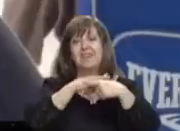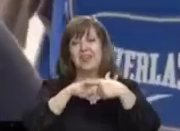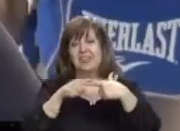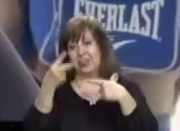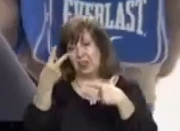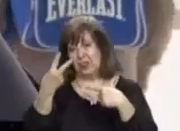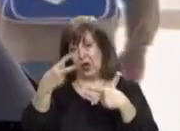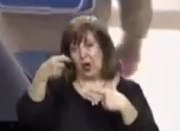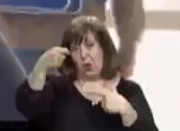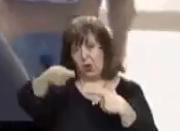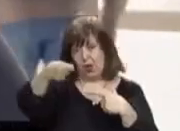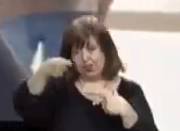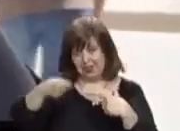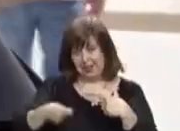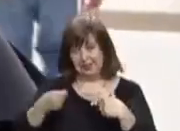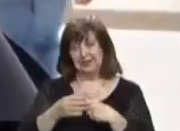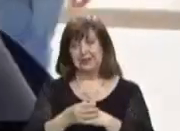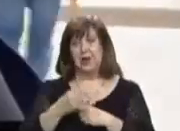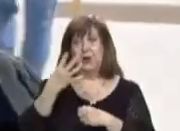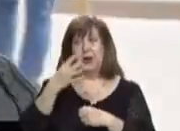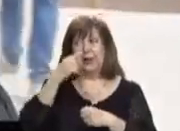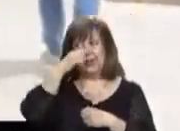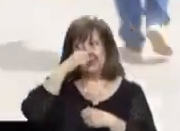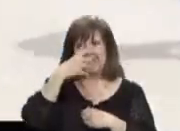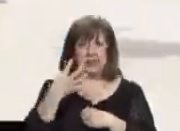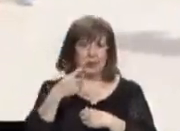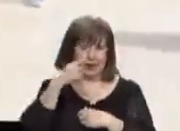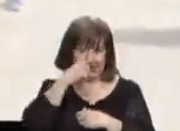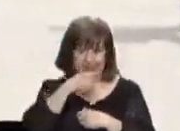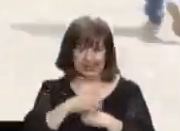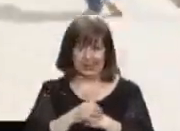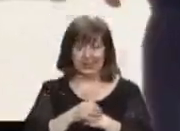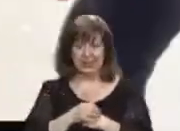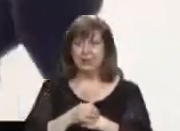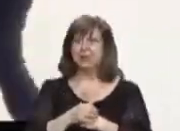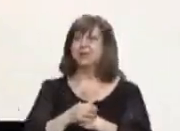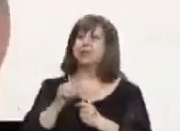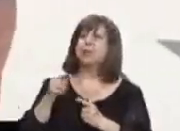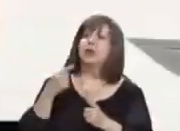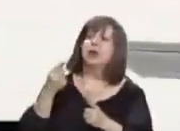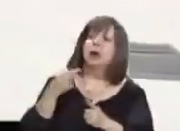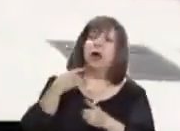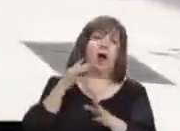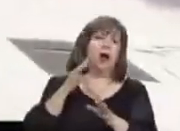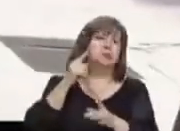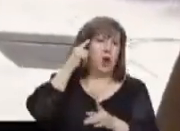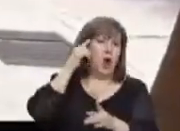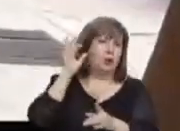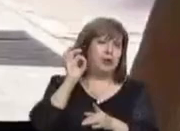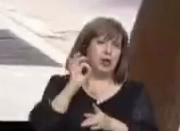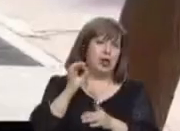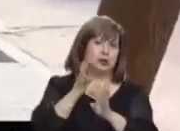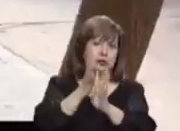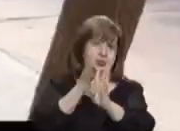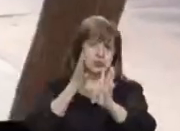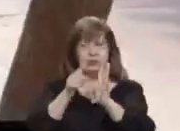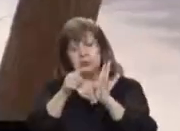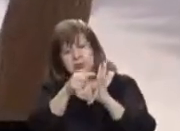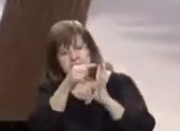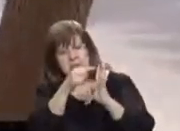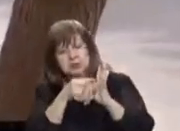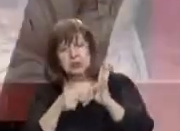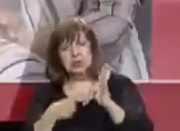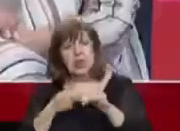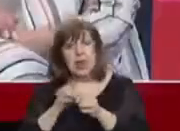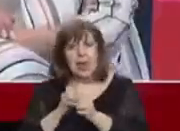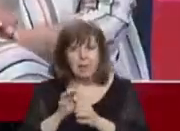dan no alcanza. Muchas gracias. De nada. Bueno, acá algunos de los testimonios, ¿no? De la gente que está aguardando para poder